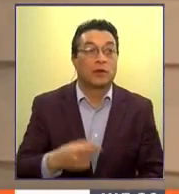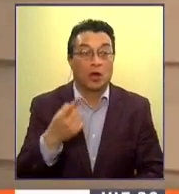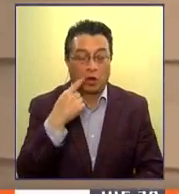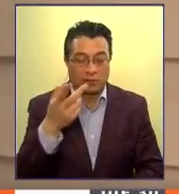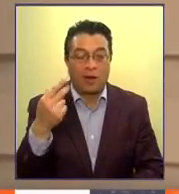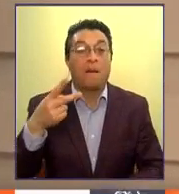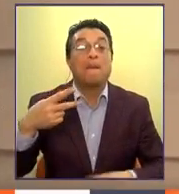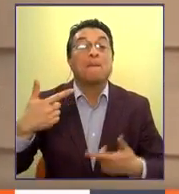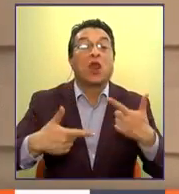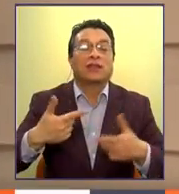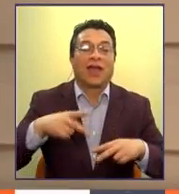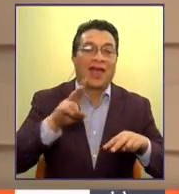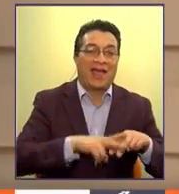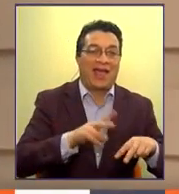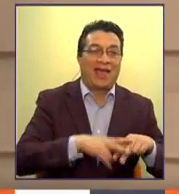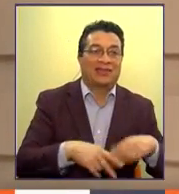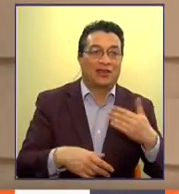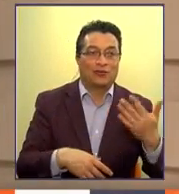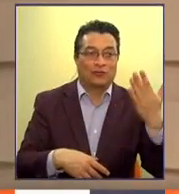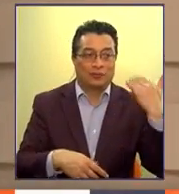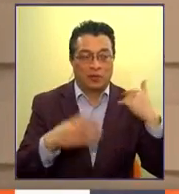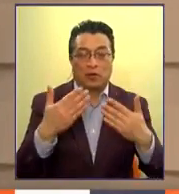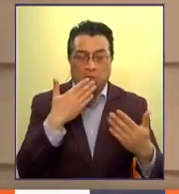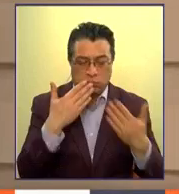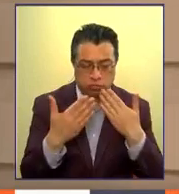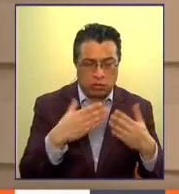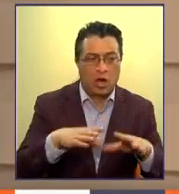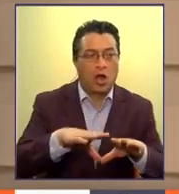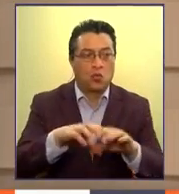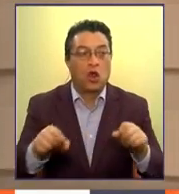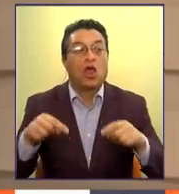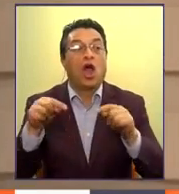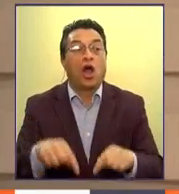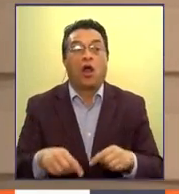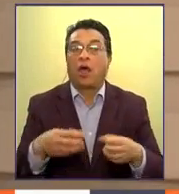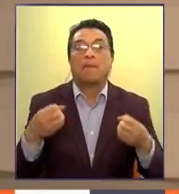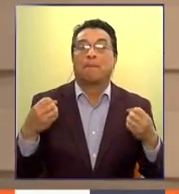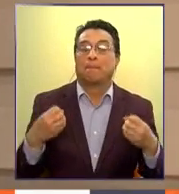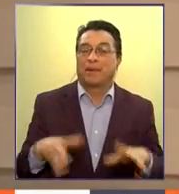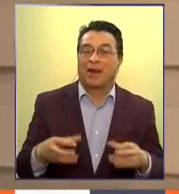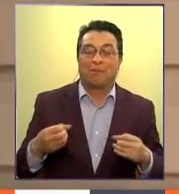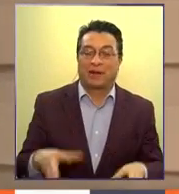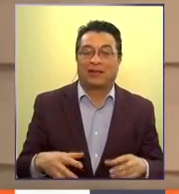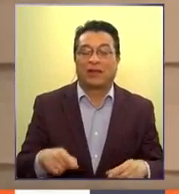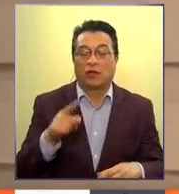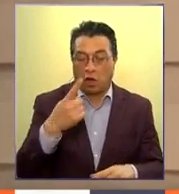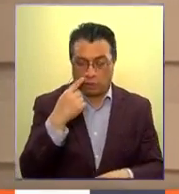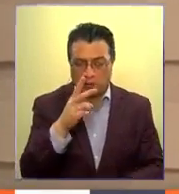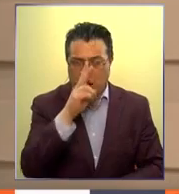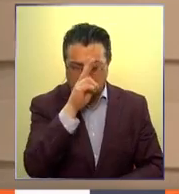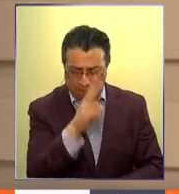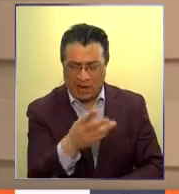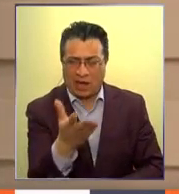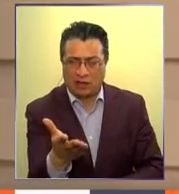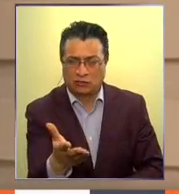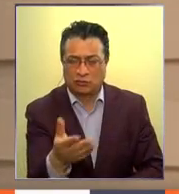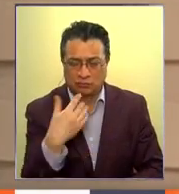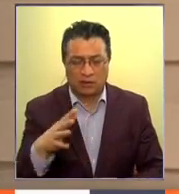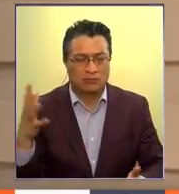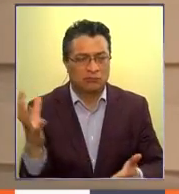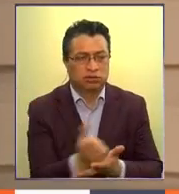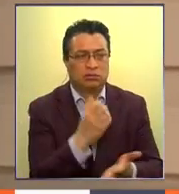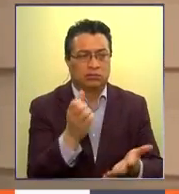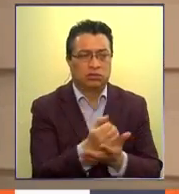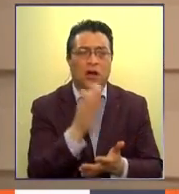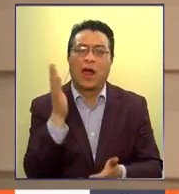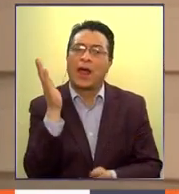política, aquel que hacía acuerdo, que hacía diálogo, cosa que hoy día se ha perdido. Un hombre de respeto, un hombre que supo ganarse el